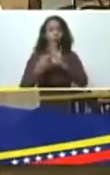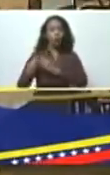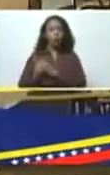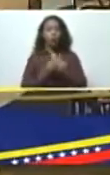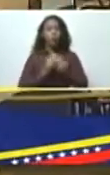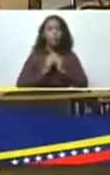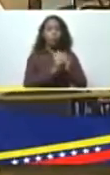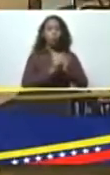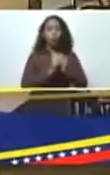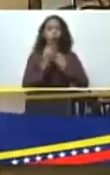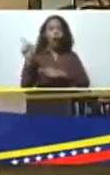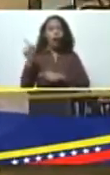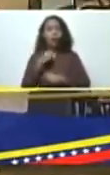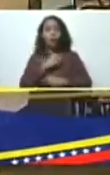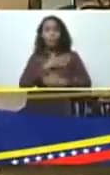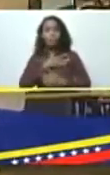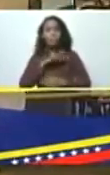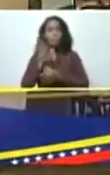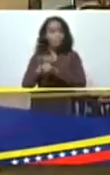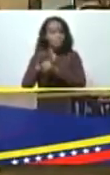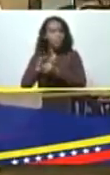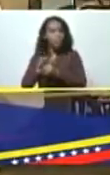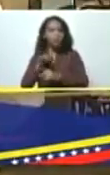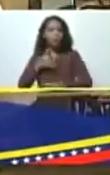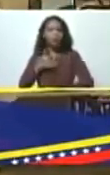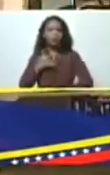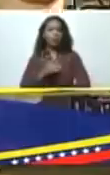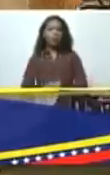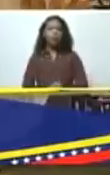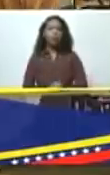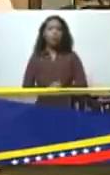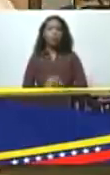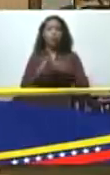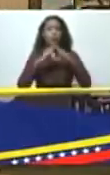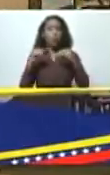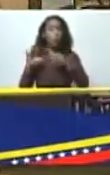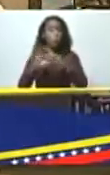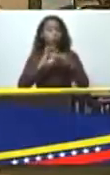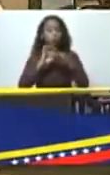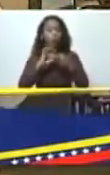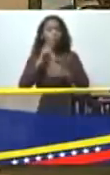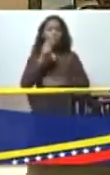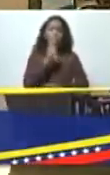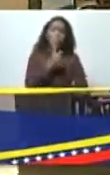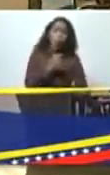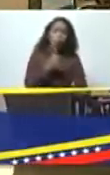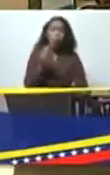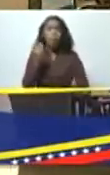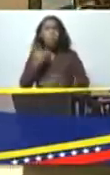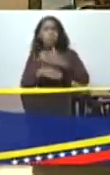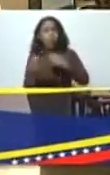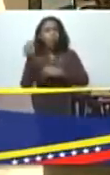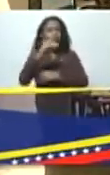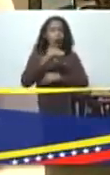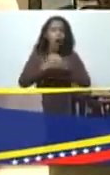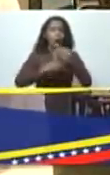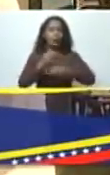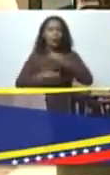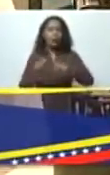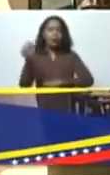acompañamiento, esa afectividad de sentimiento y que todos unidos, con poco, vamos a hacer más, señor presidente.